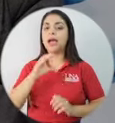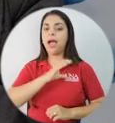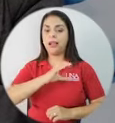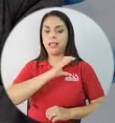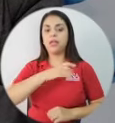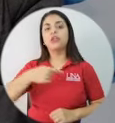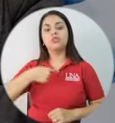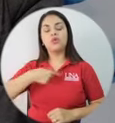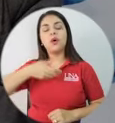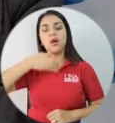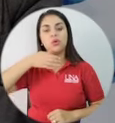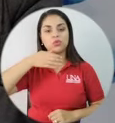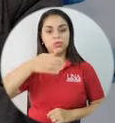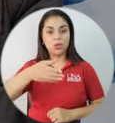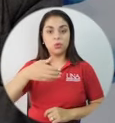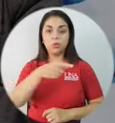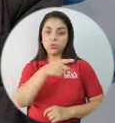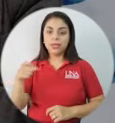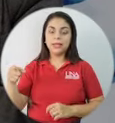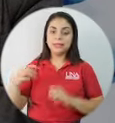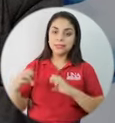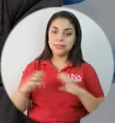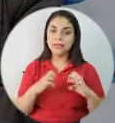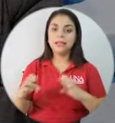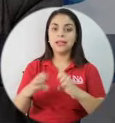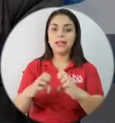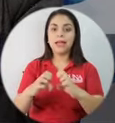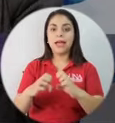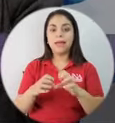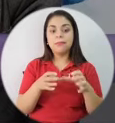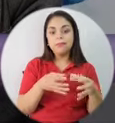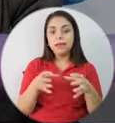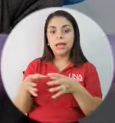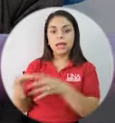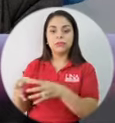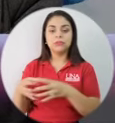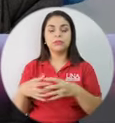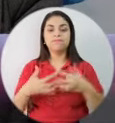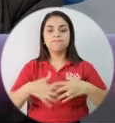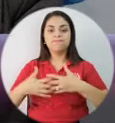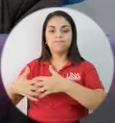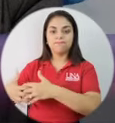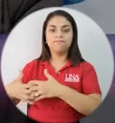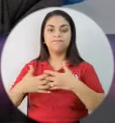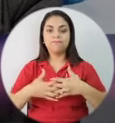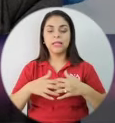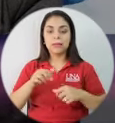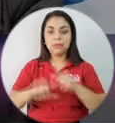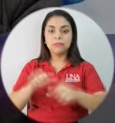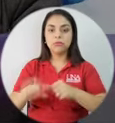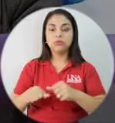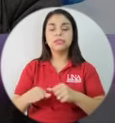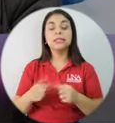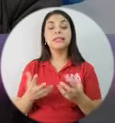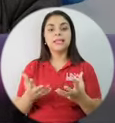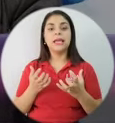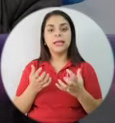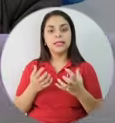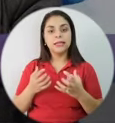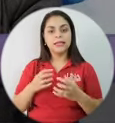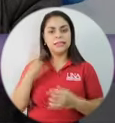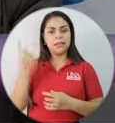lo que yo recomendaría fundamentalmente como parte de un proceso estratégico desde estos pequeños beneficios, estos pequeños emprendimientos que